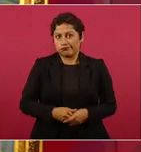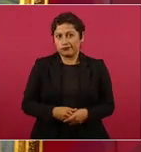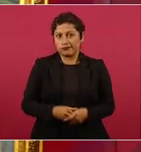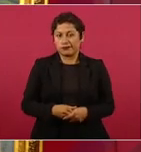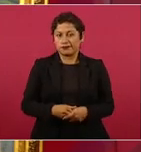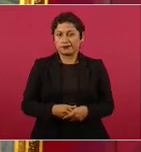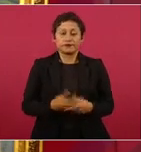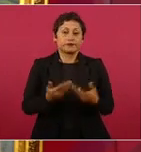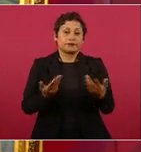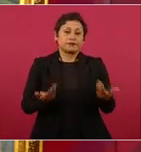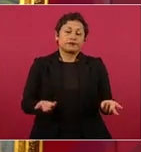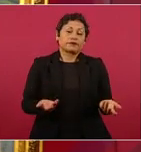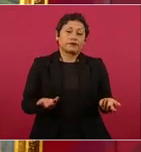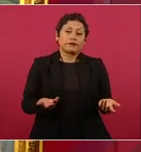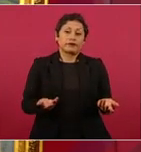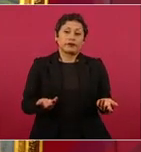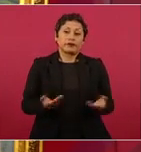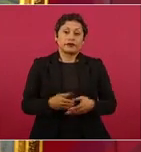Entonces,